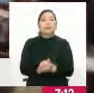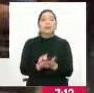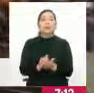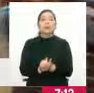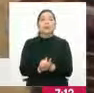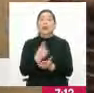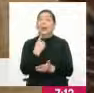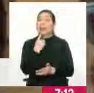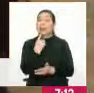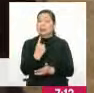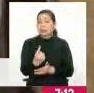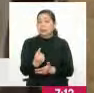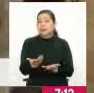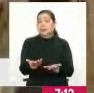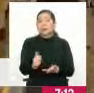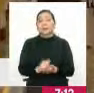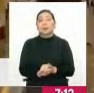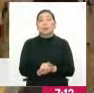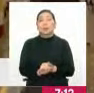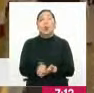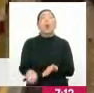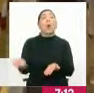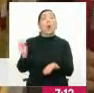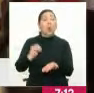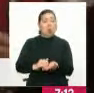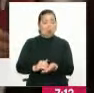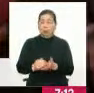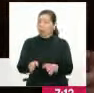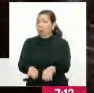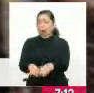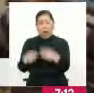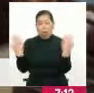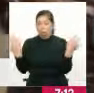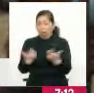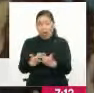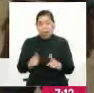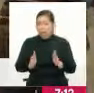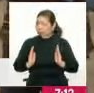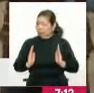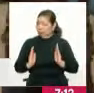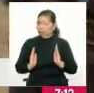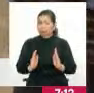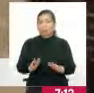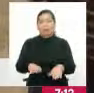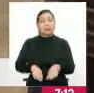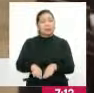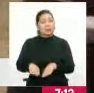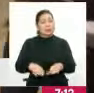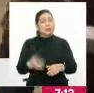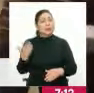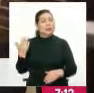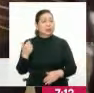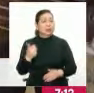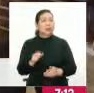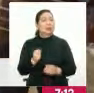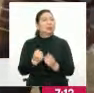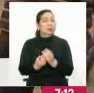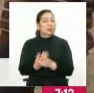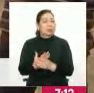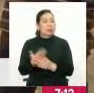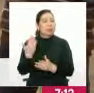entonces señala que va a volver a habilitar esta vía auxiliar que estuvo funcionando hasta septiembre